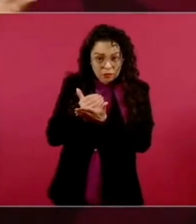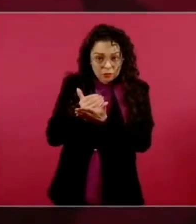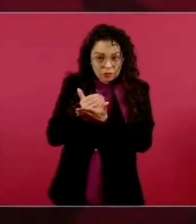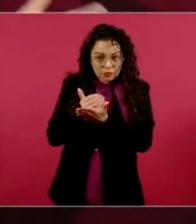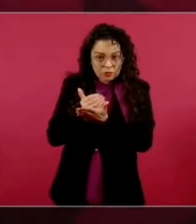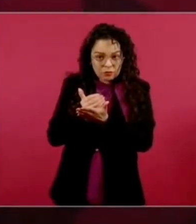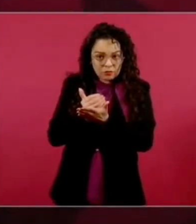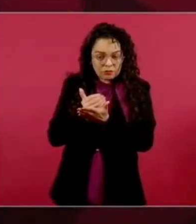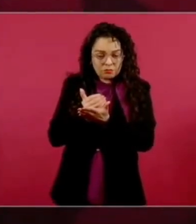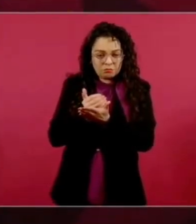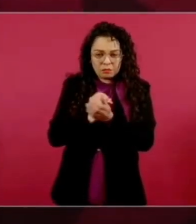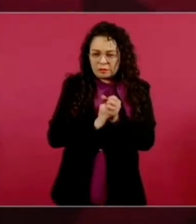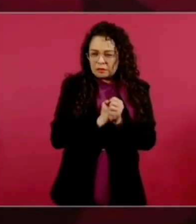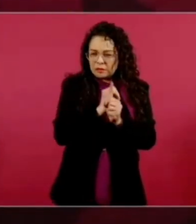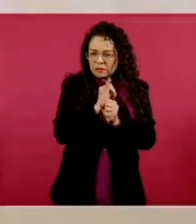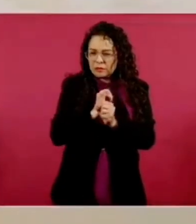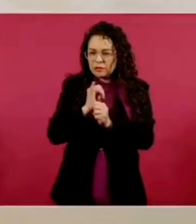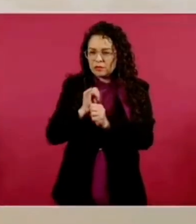o peor.